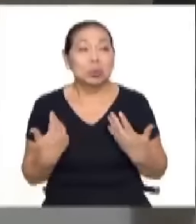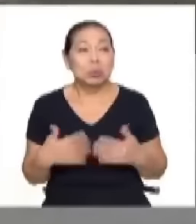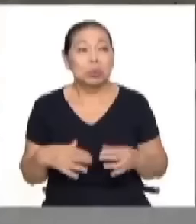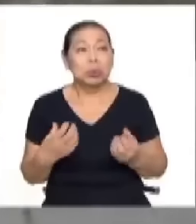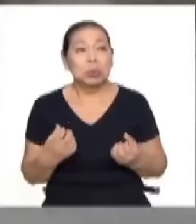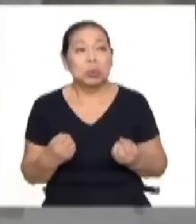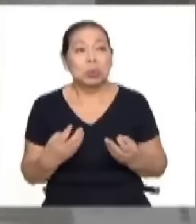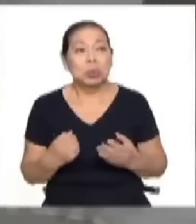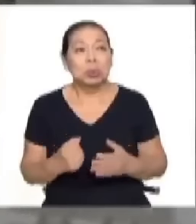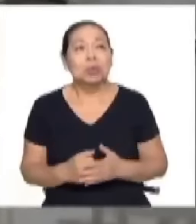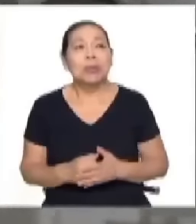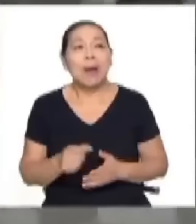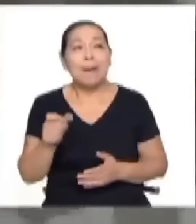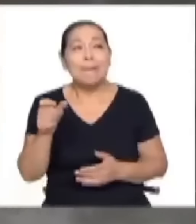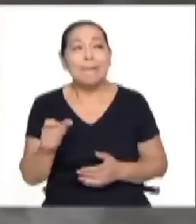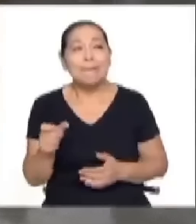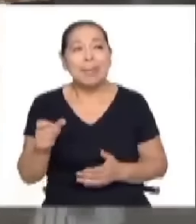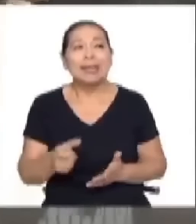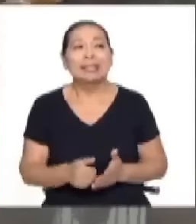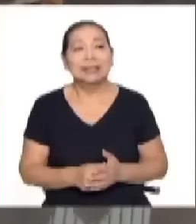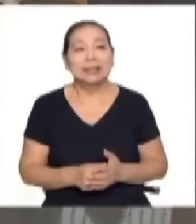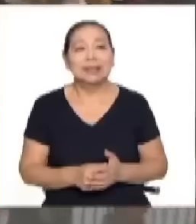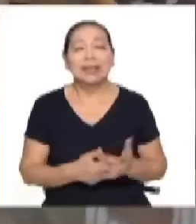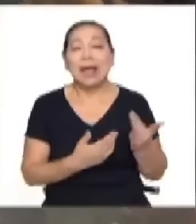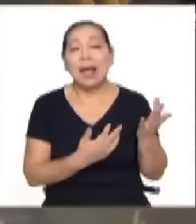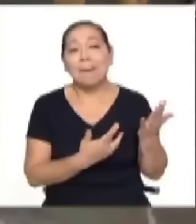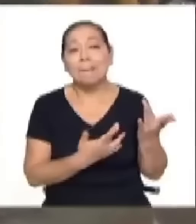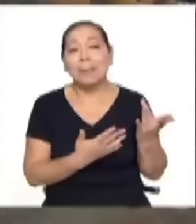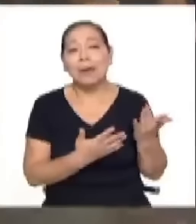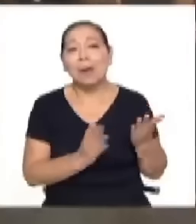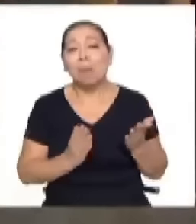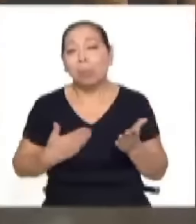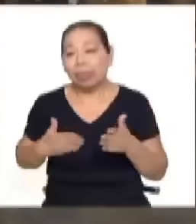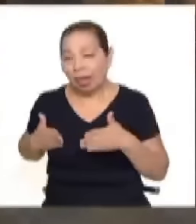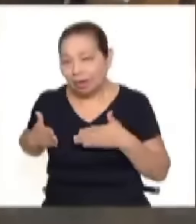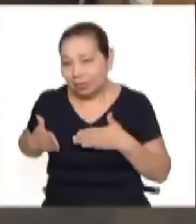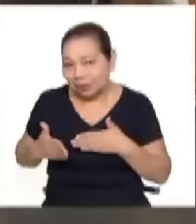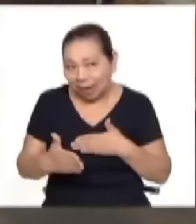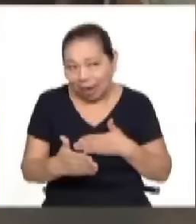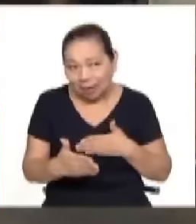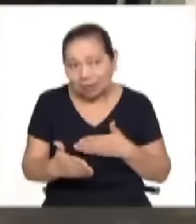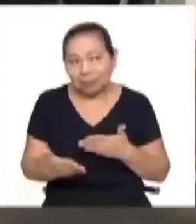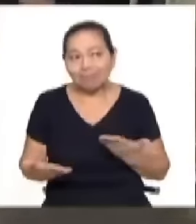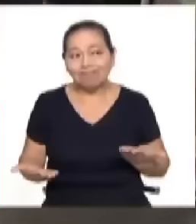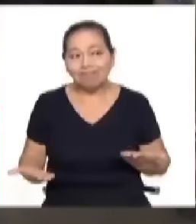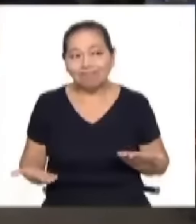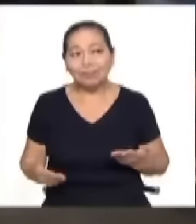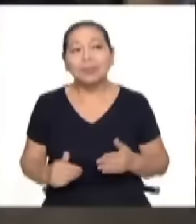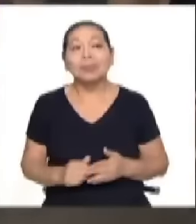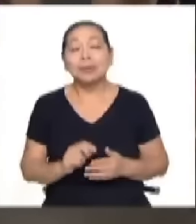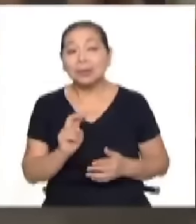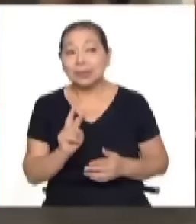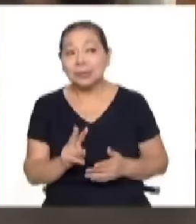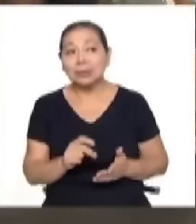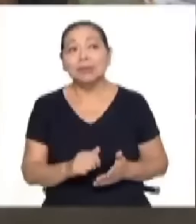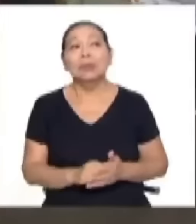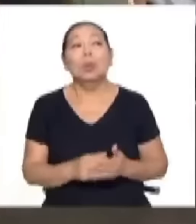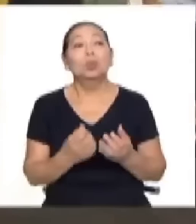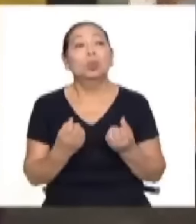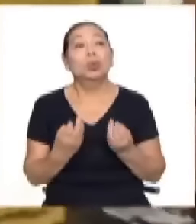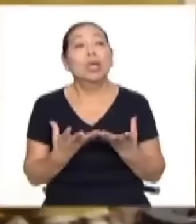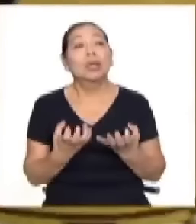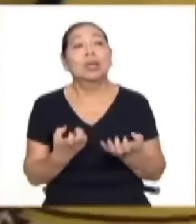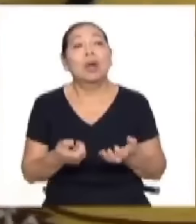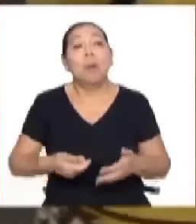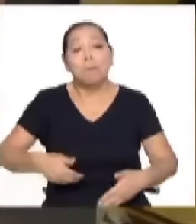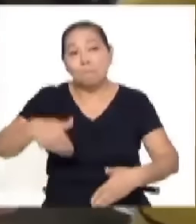cantidad de personas esperando poder ingresar. Y vemos también este detalle que tú nos mencionabas, muchos tienen